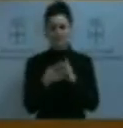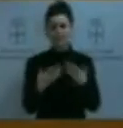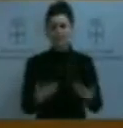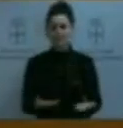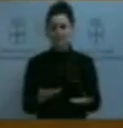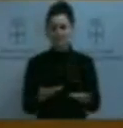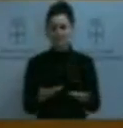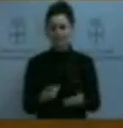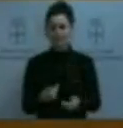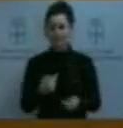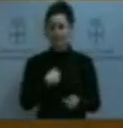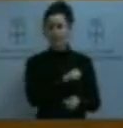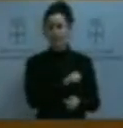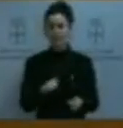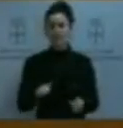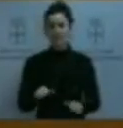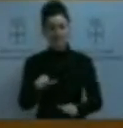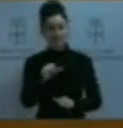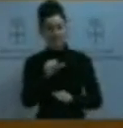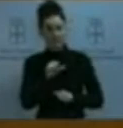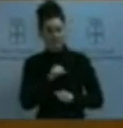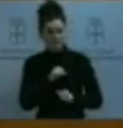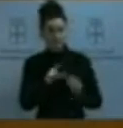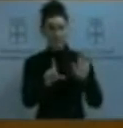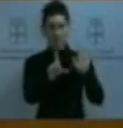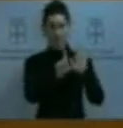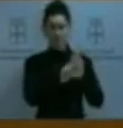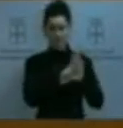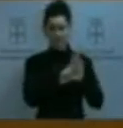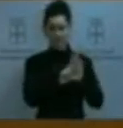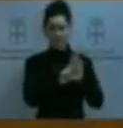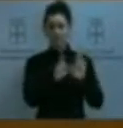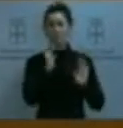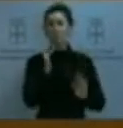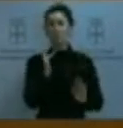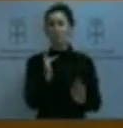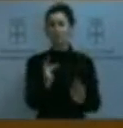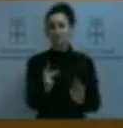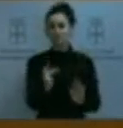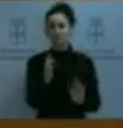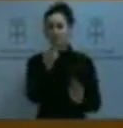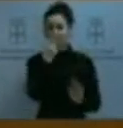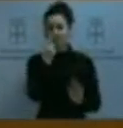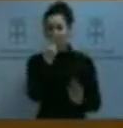ley sea beneficiosa y de interés para todos nuestros